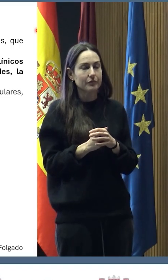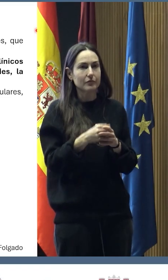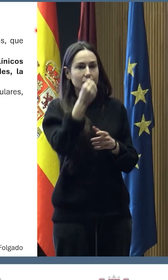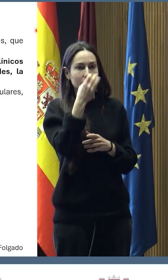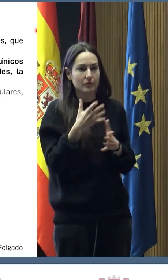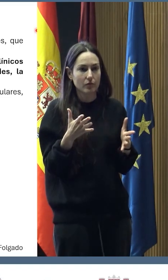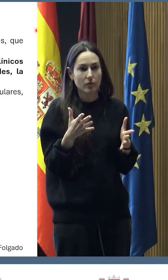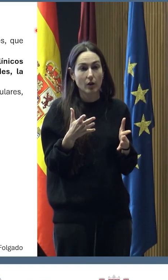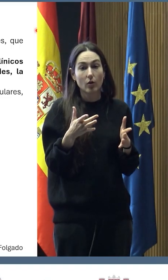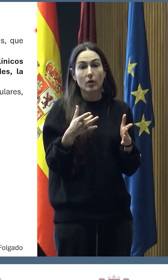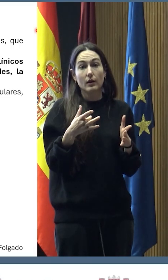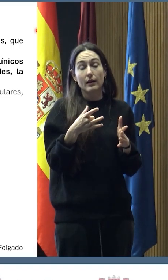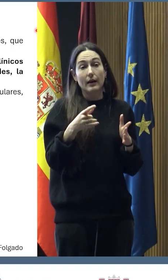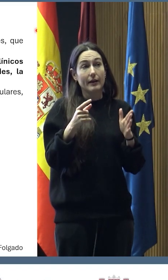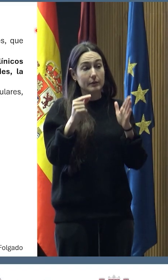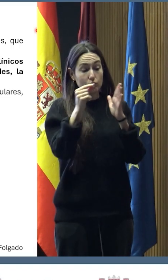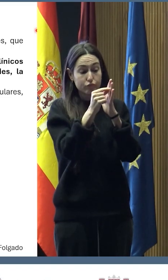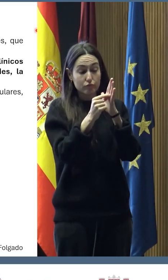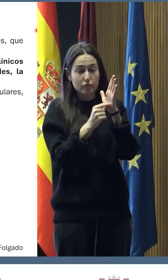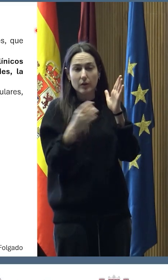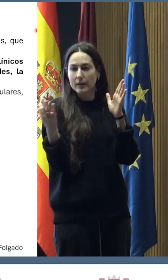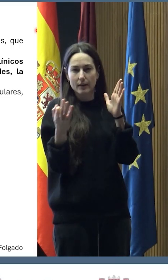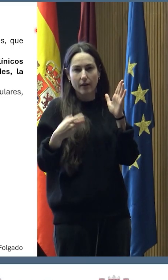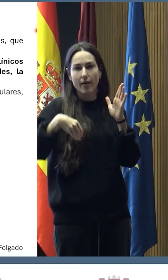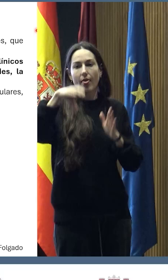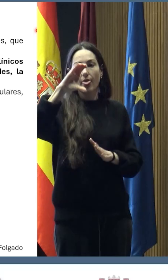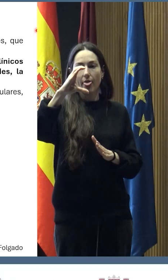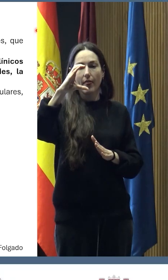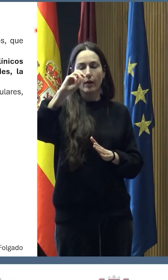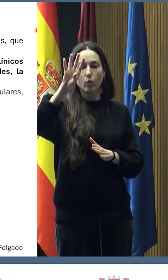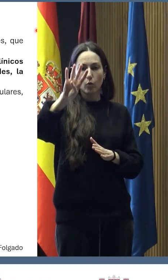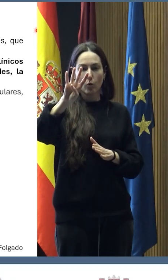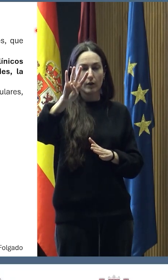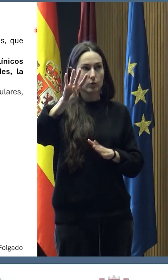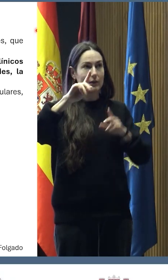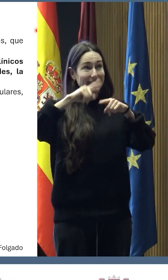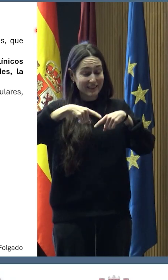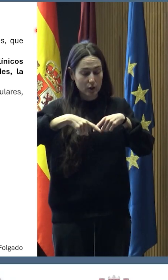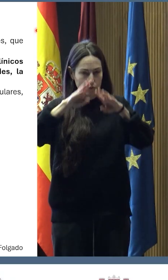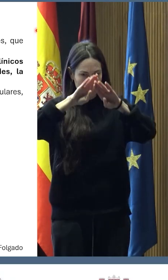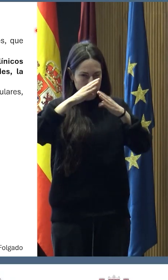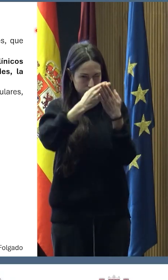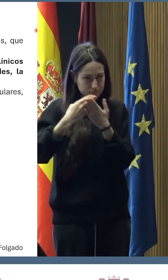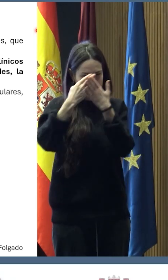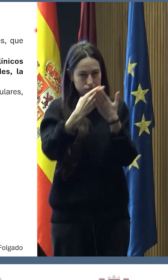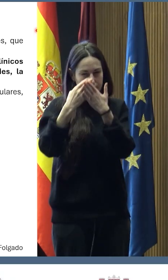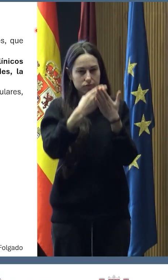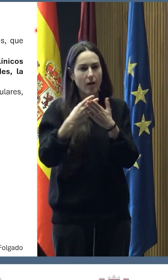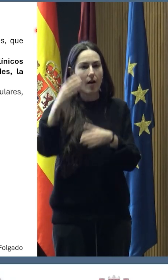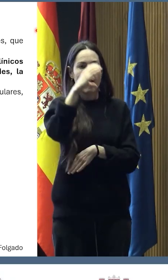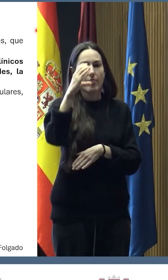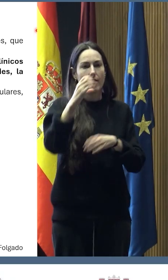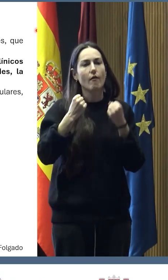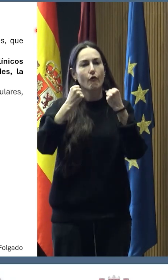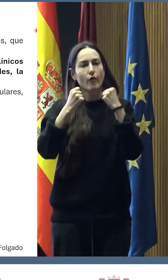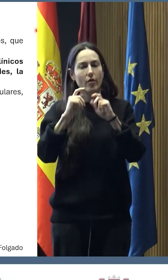Bueno, se establecieron las 4 Cs para estudiar sexo y fortalecer así la ciencia. En